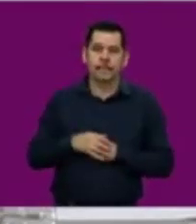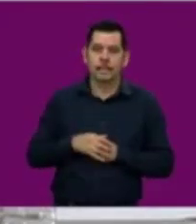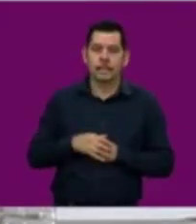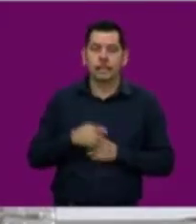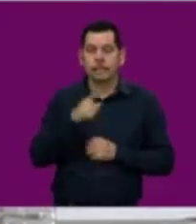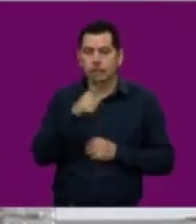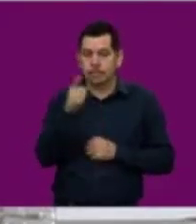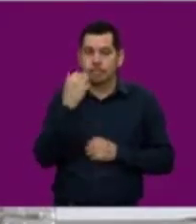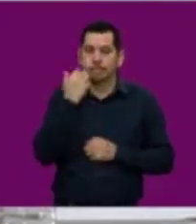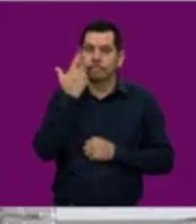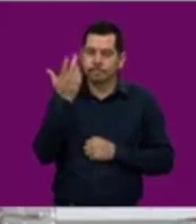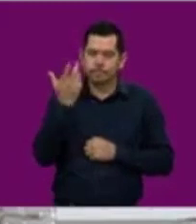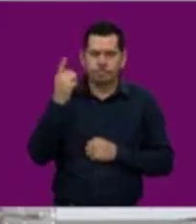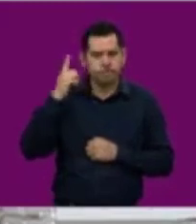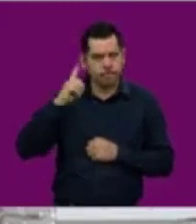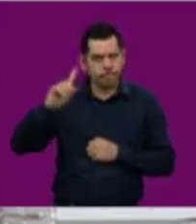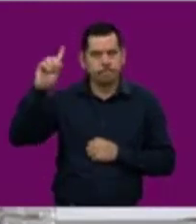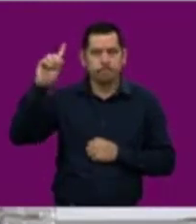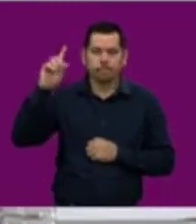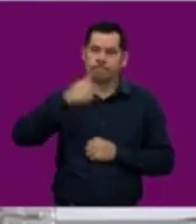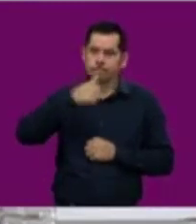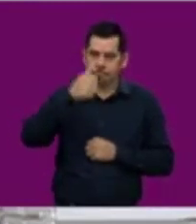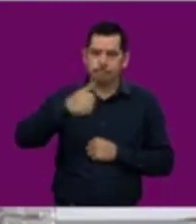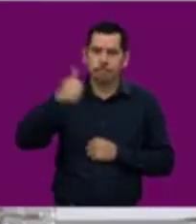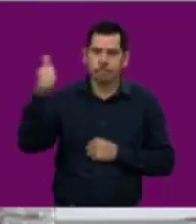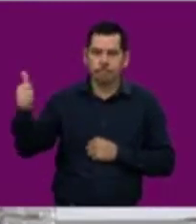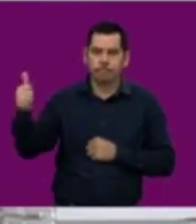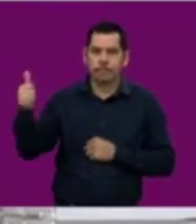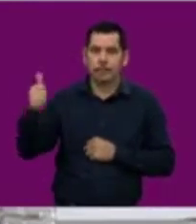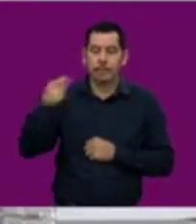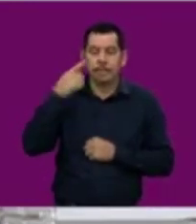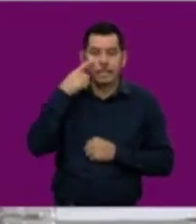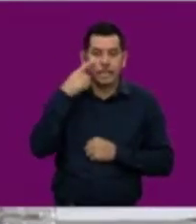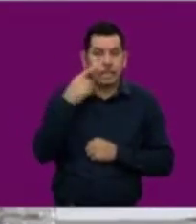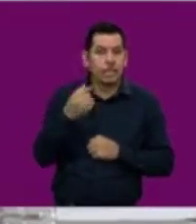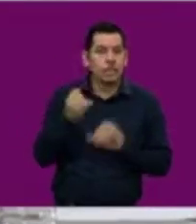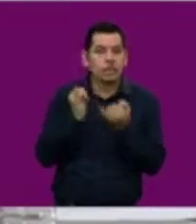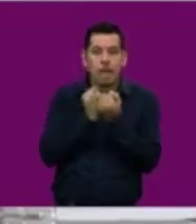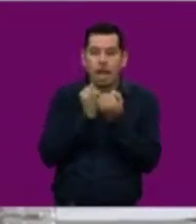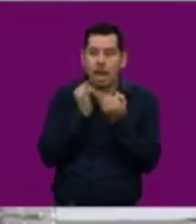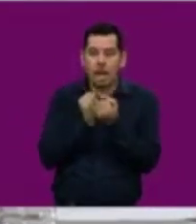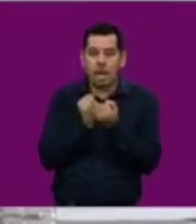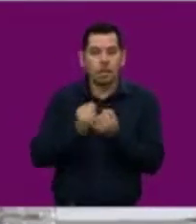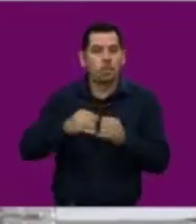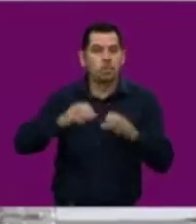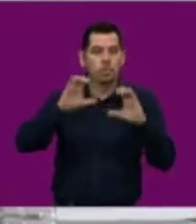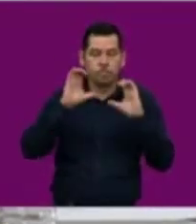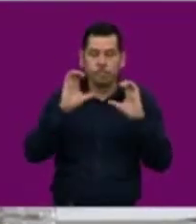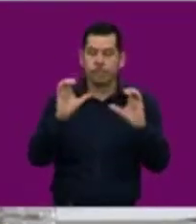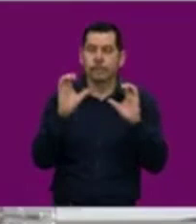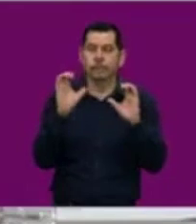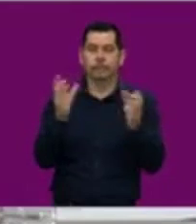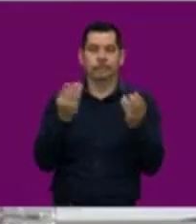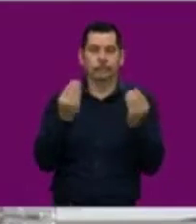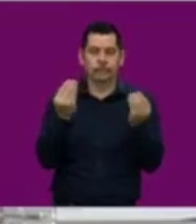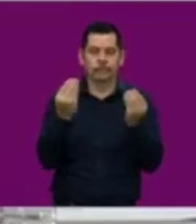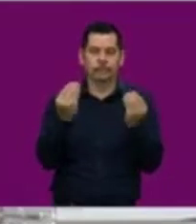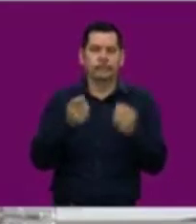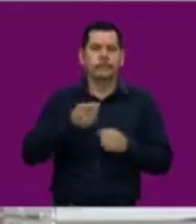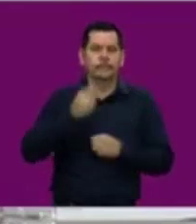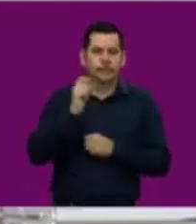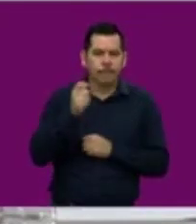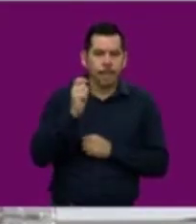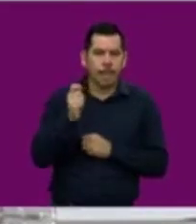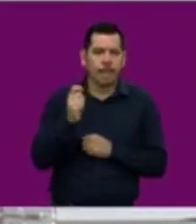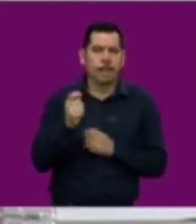voluntario y tiene y se está manejando con absoluto cuidado se trata amigas y amigos de fortalecer la